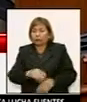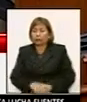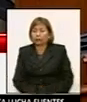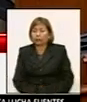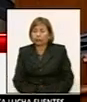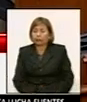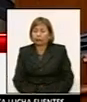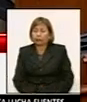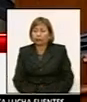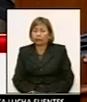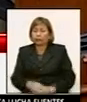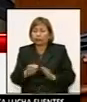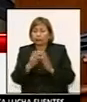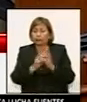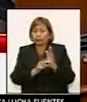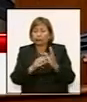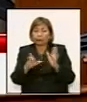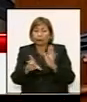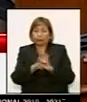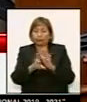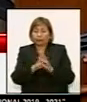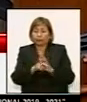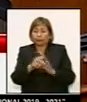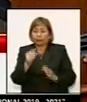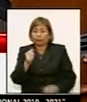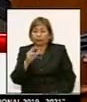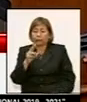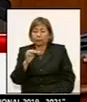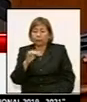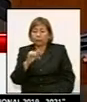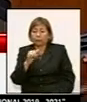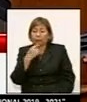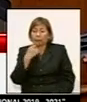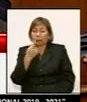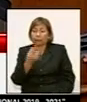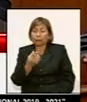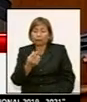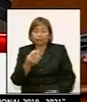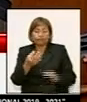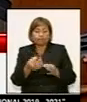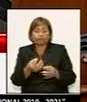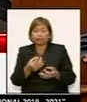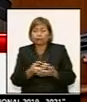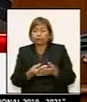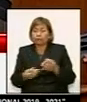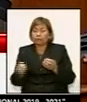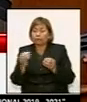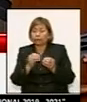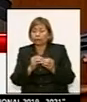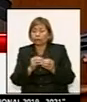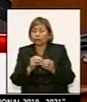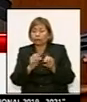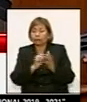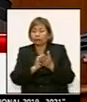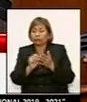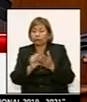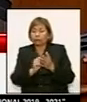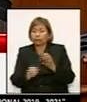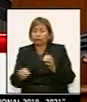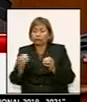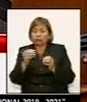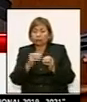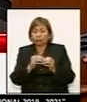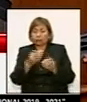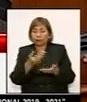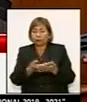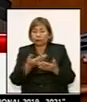electrónicos. El proyecto de ley de la congresista Aramayo tiene como objeto principal la implementación de un sistema interoperable